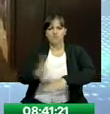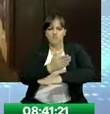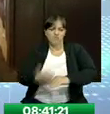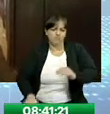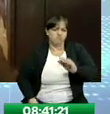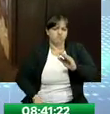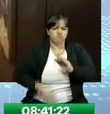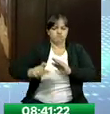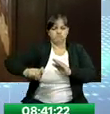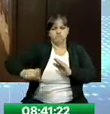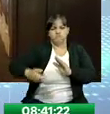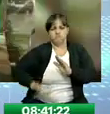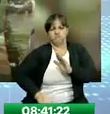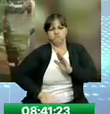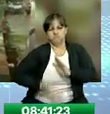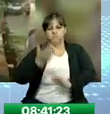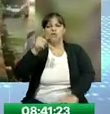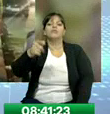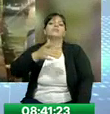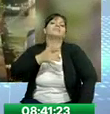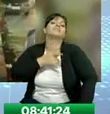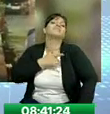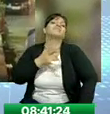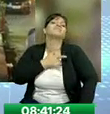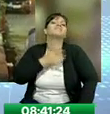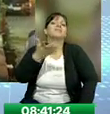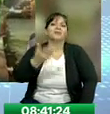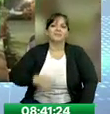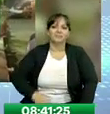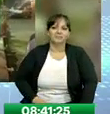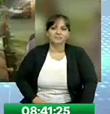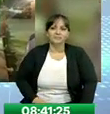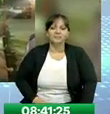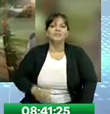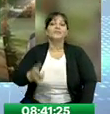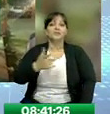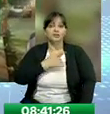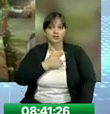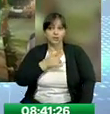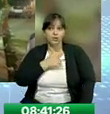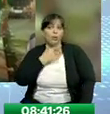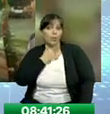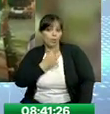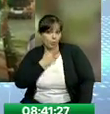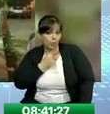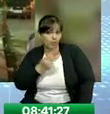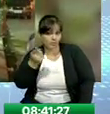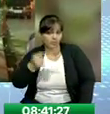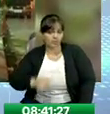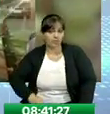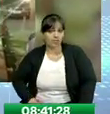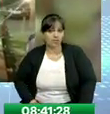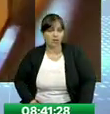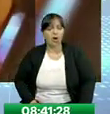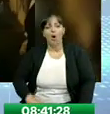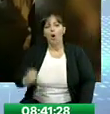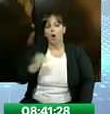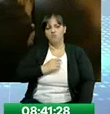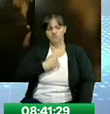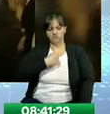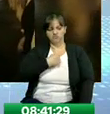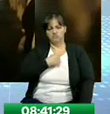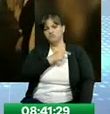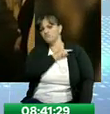se paren en sus puertas y esté la mamá la hija los hermanos de padre nomás en la fuerte se pongan alguna a orinar en su puerta